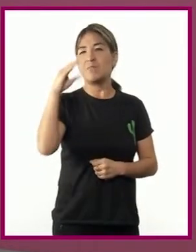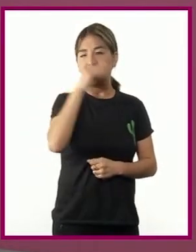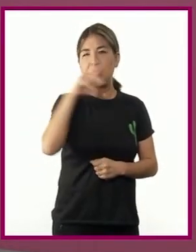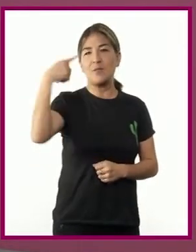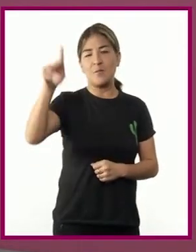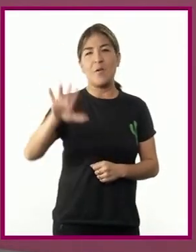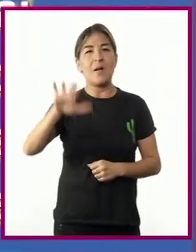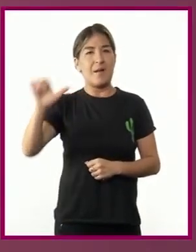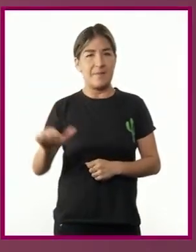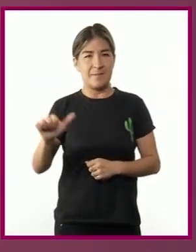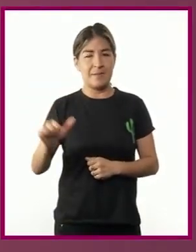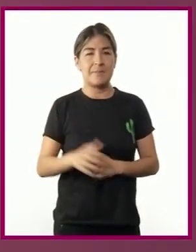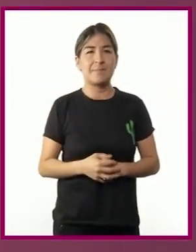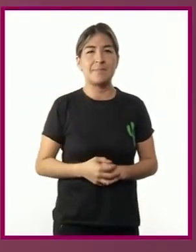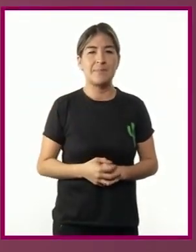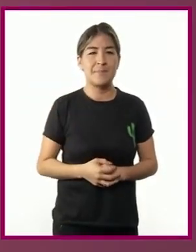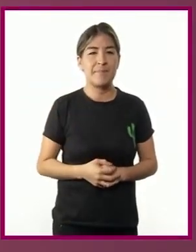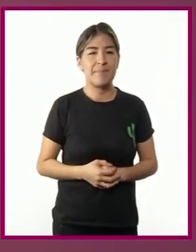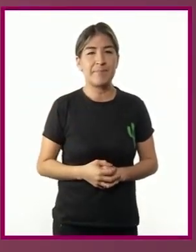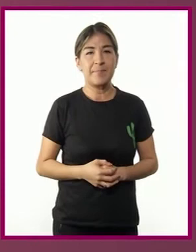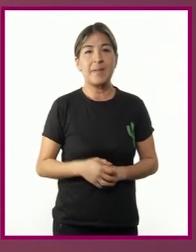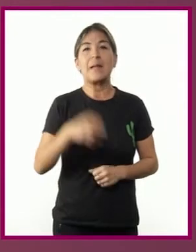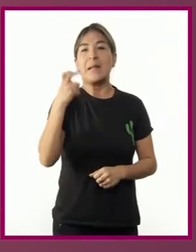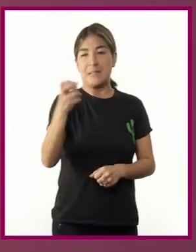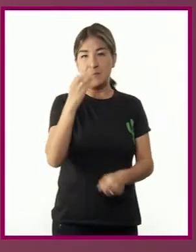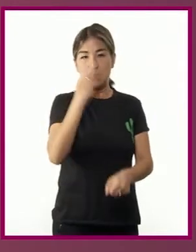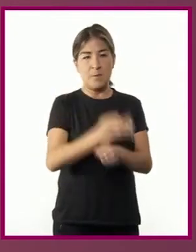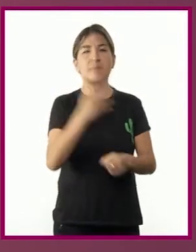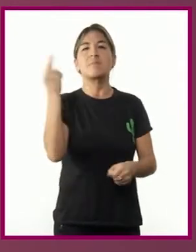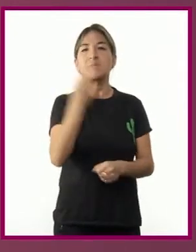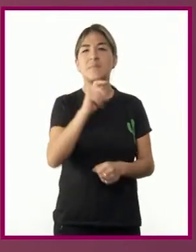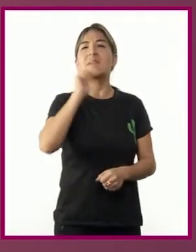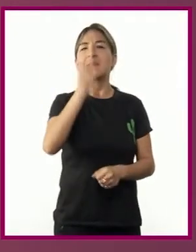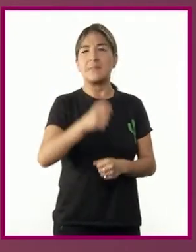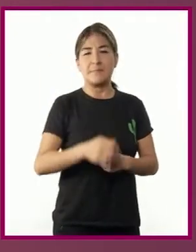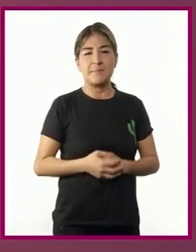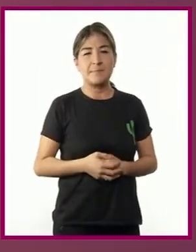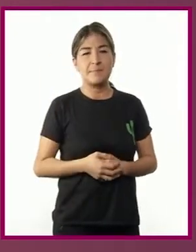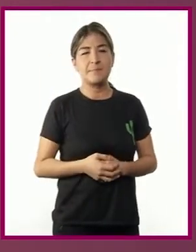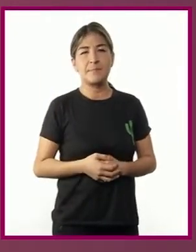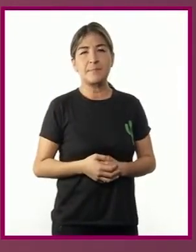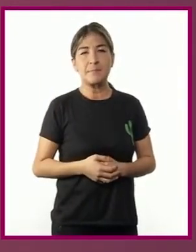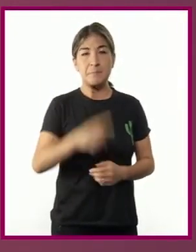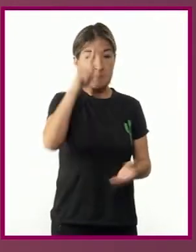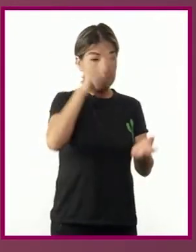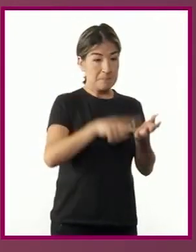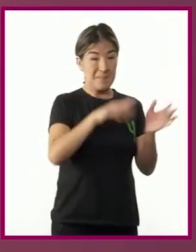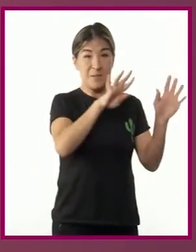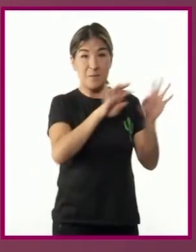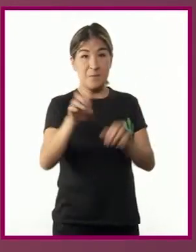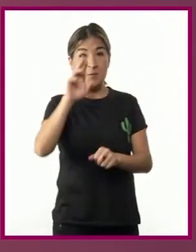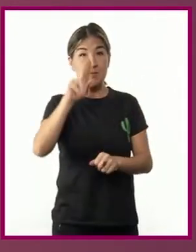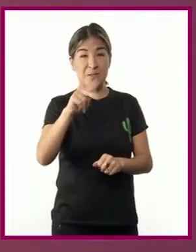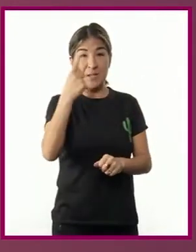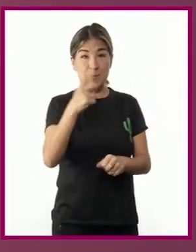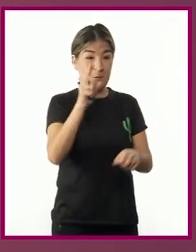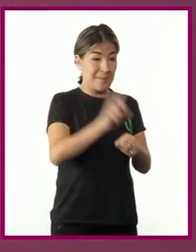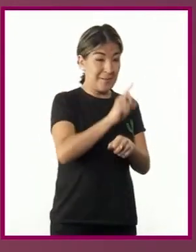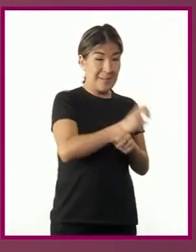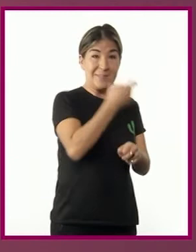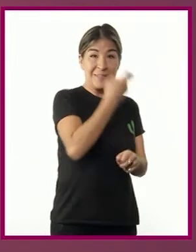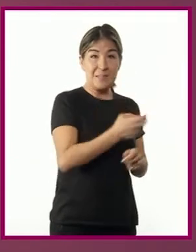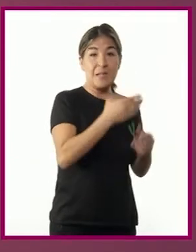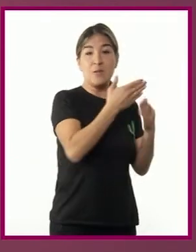Sudáfrica. Ahora bien, es necesario resaltar que desde 1981 hay un